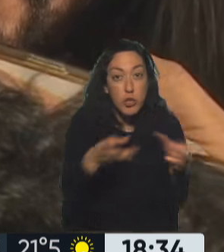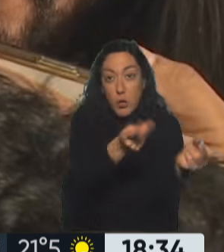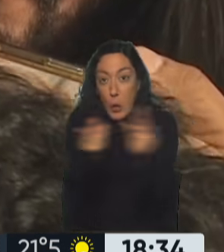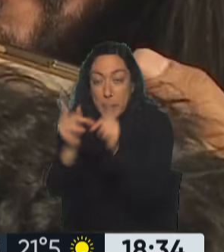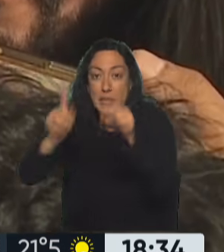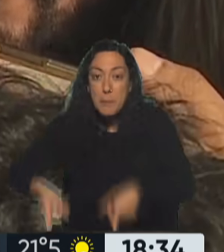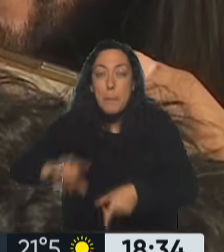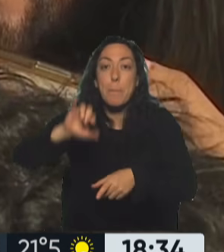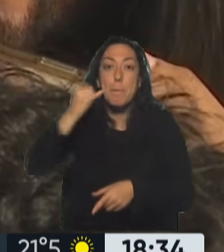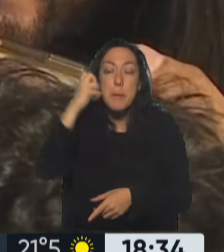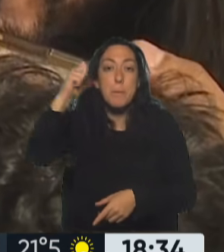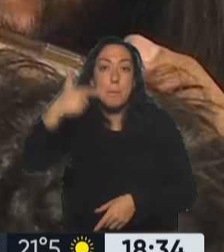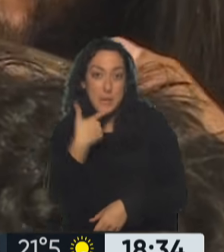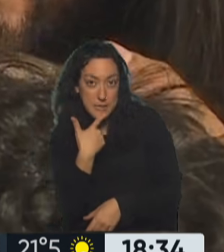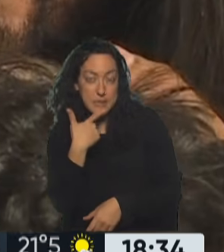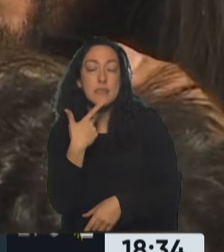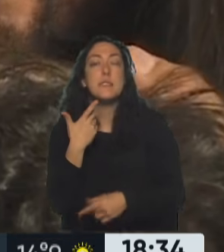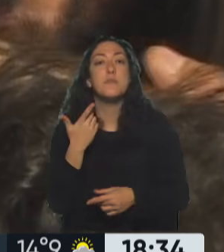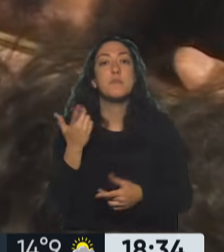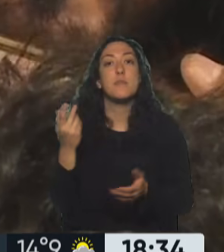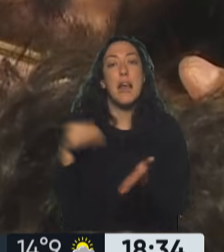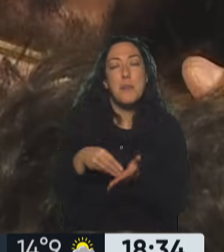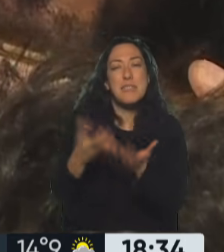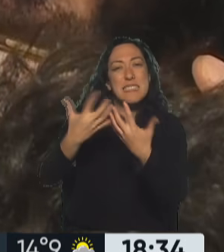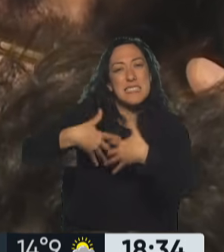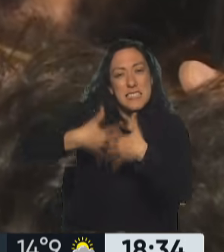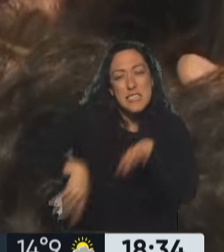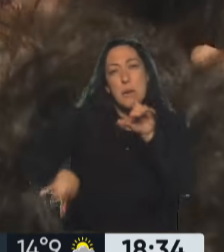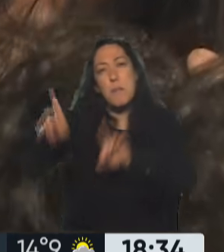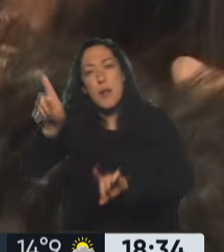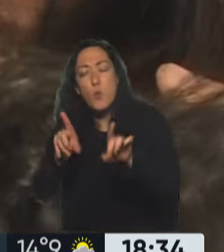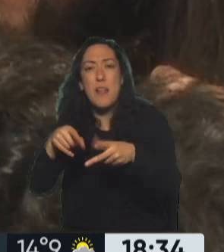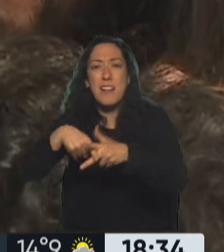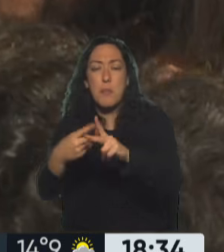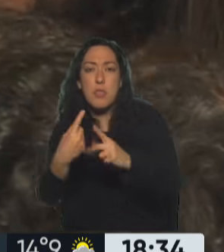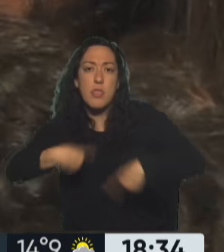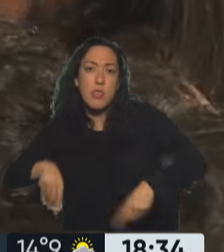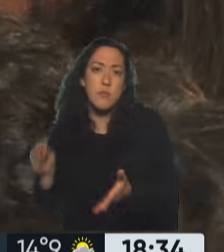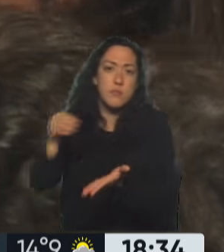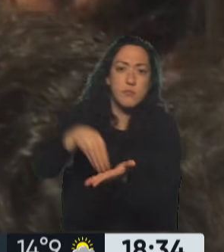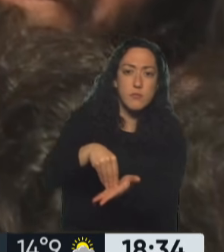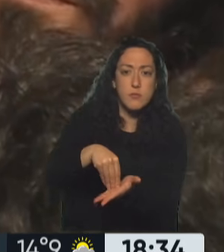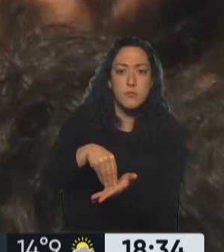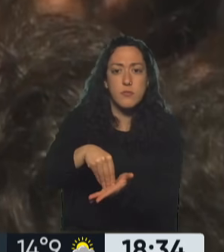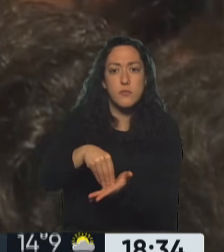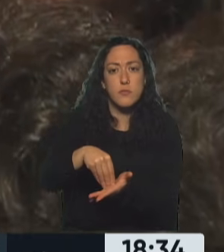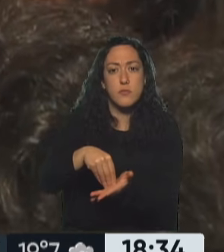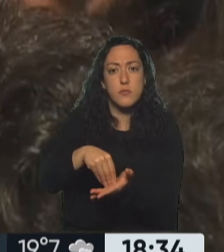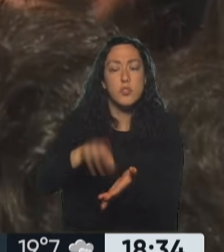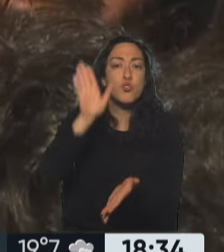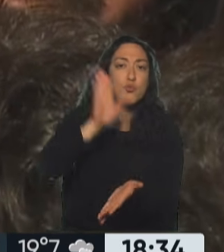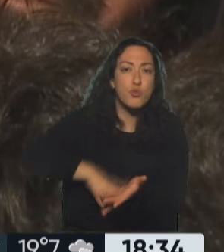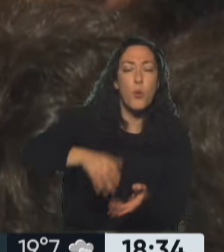de pequeñas y medianas empresas, y además algunos sistemas o algunos mecanismos adicionales para lo que